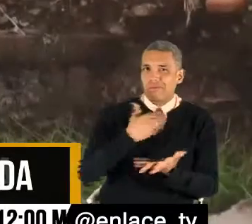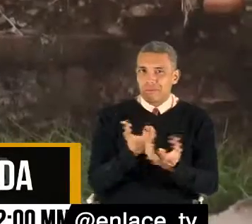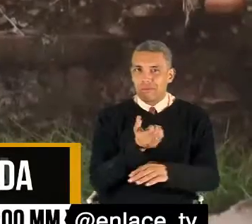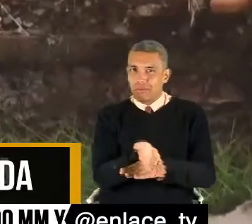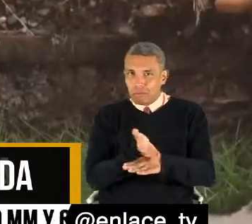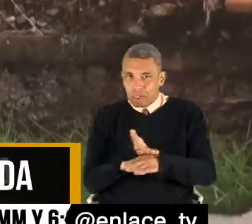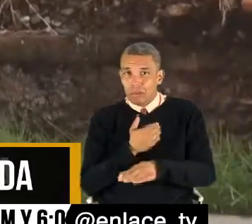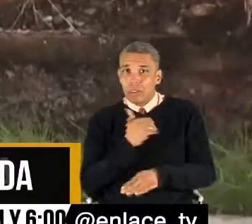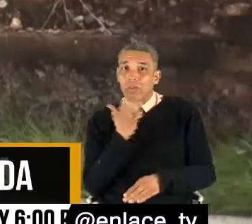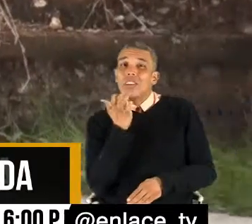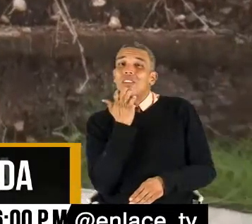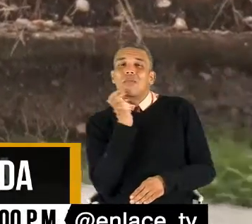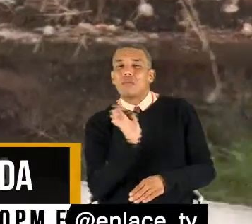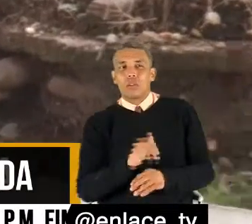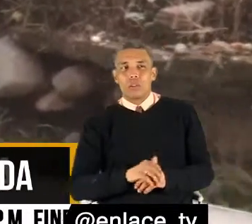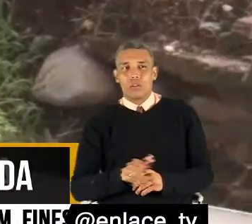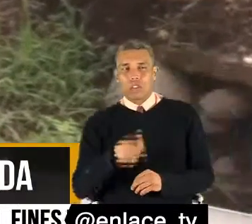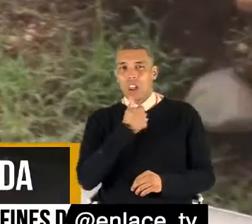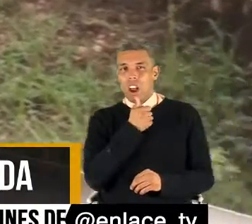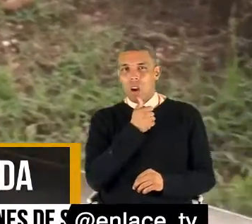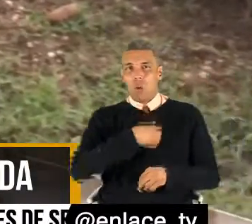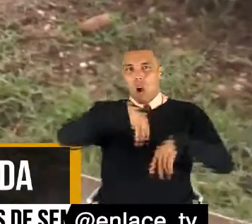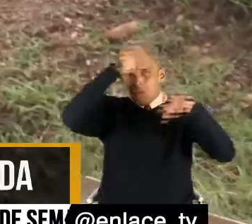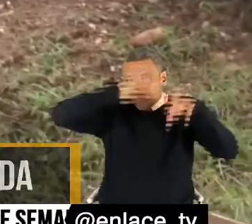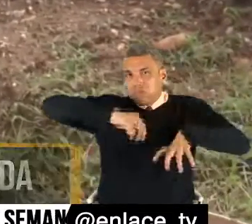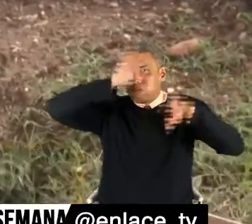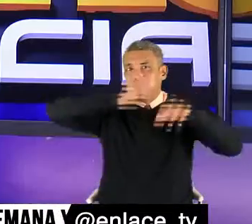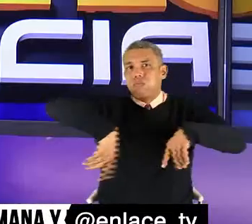la erosión termine afectando a otras viviendas.